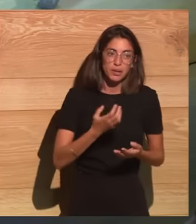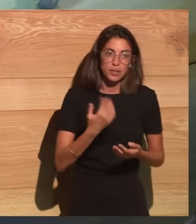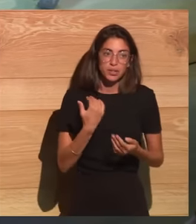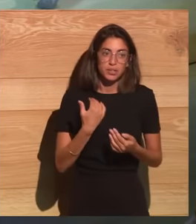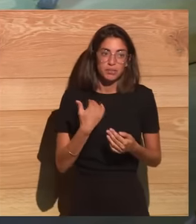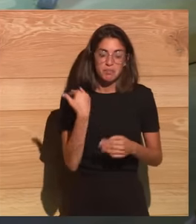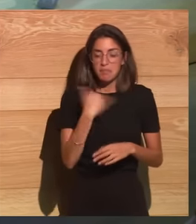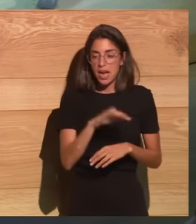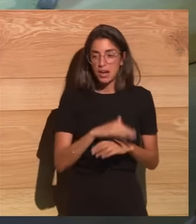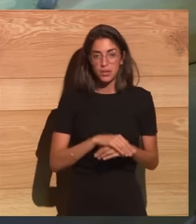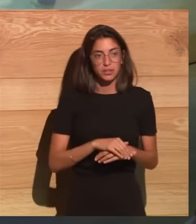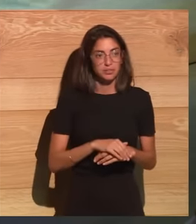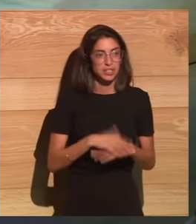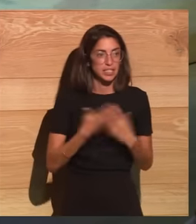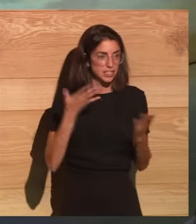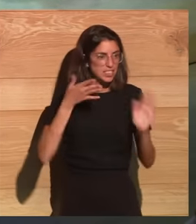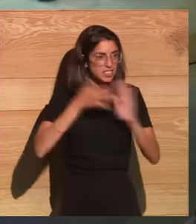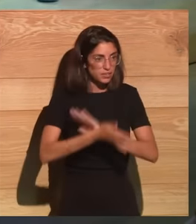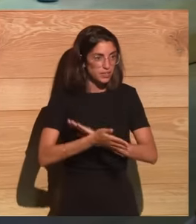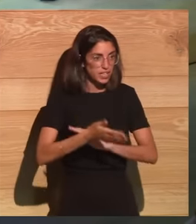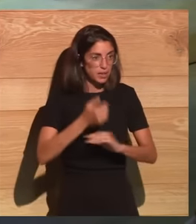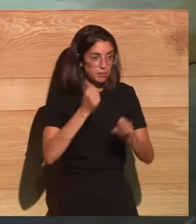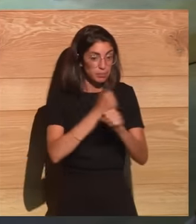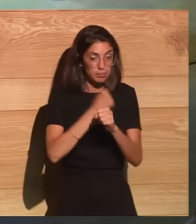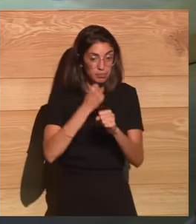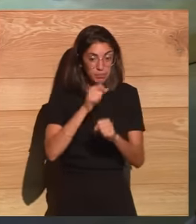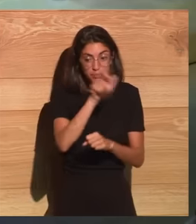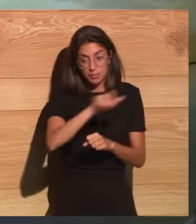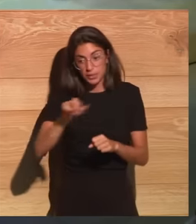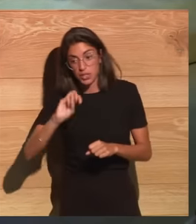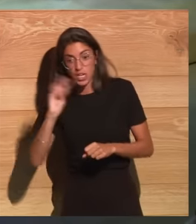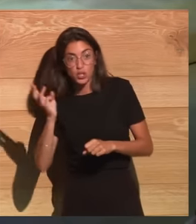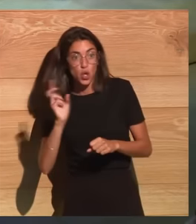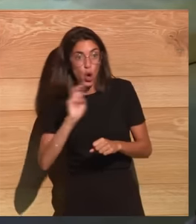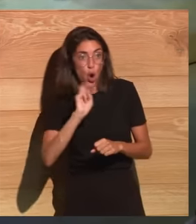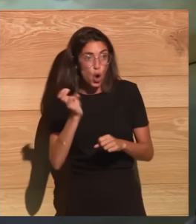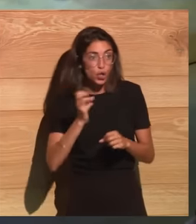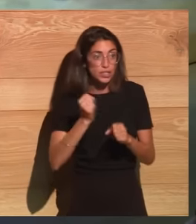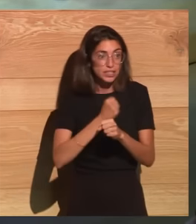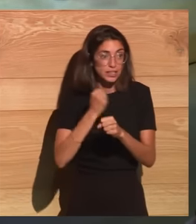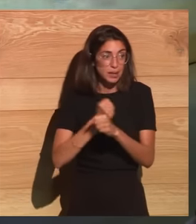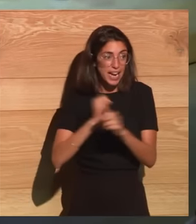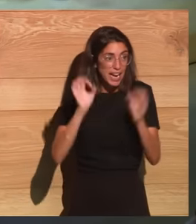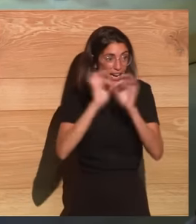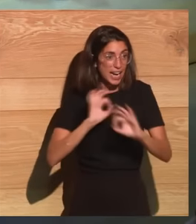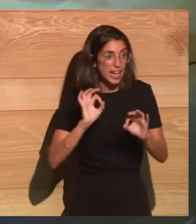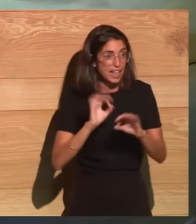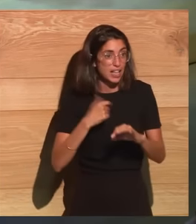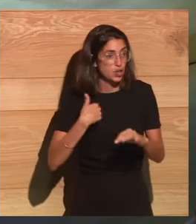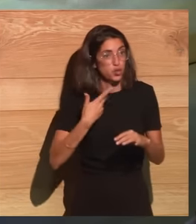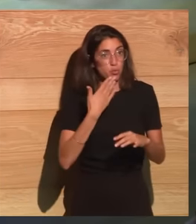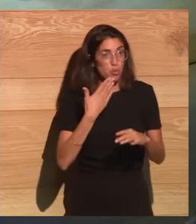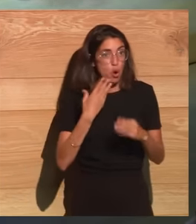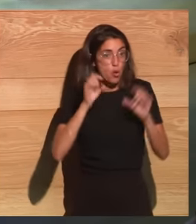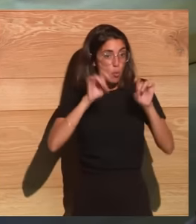demás no trabajamos. O sea, me metes en la misma cesta que Arturo. Vale.